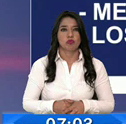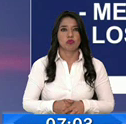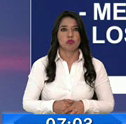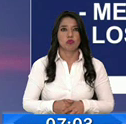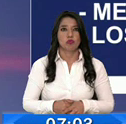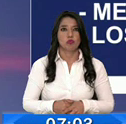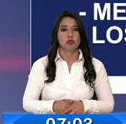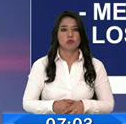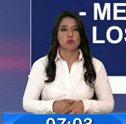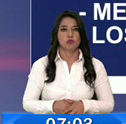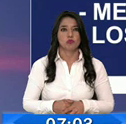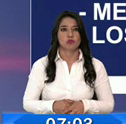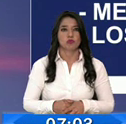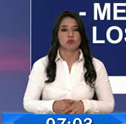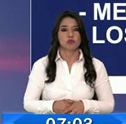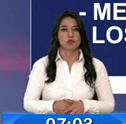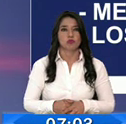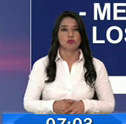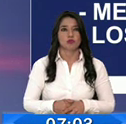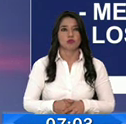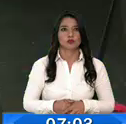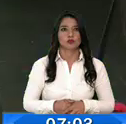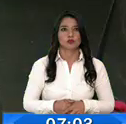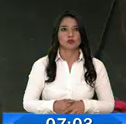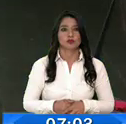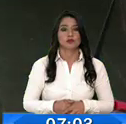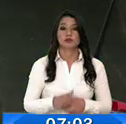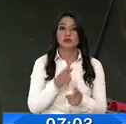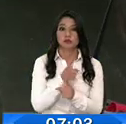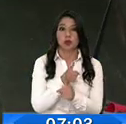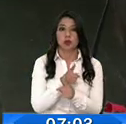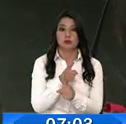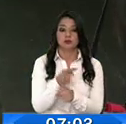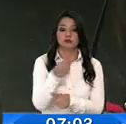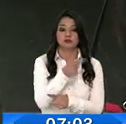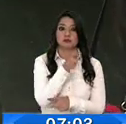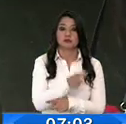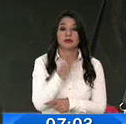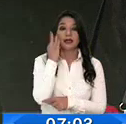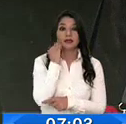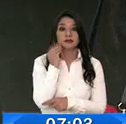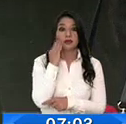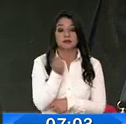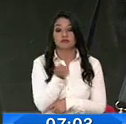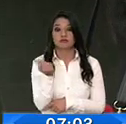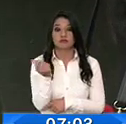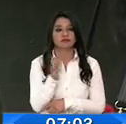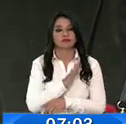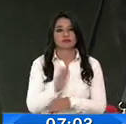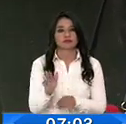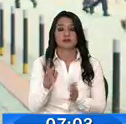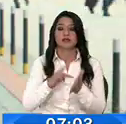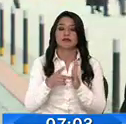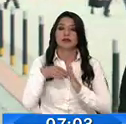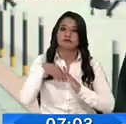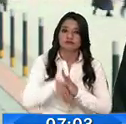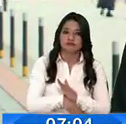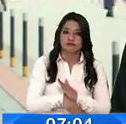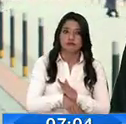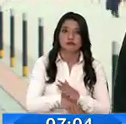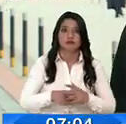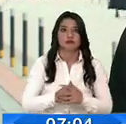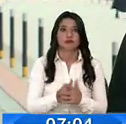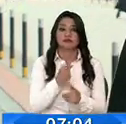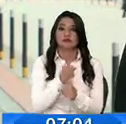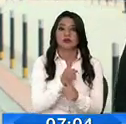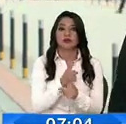instrumento de fortalecimiento de los gobiernos autónomos es por eso que para los expertos derogarla sería un retroceso para eso existen los